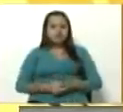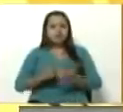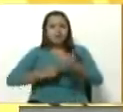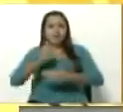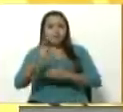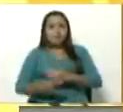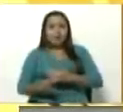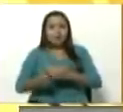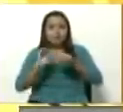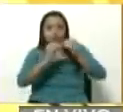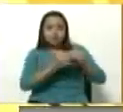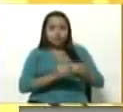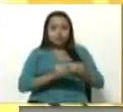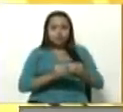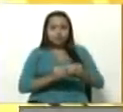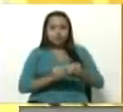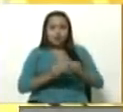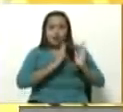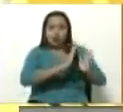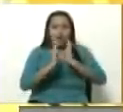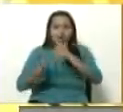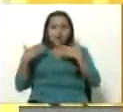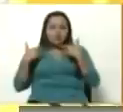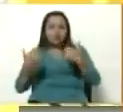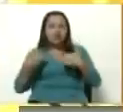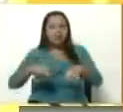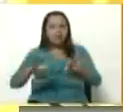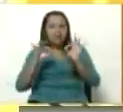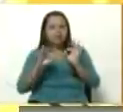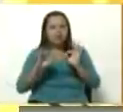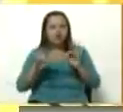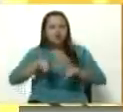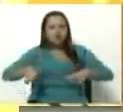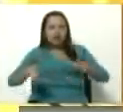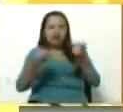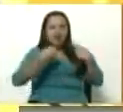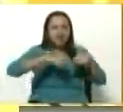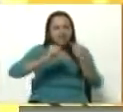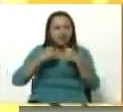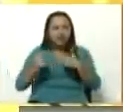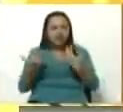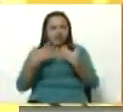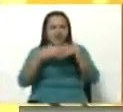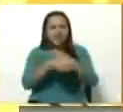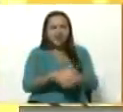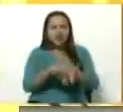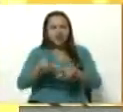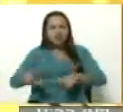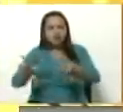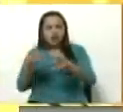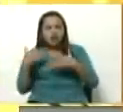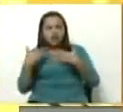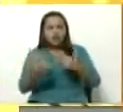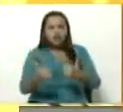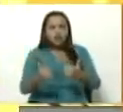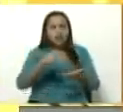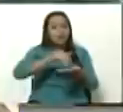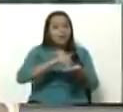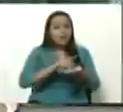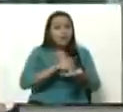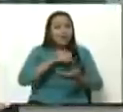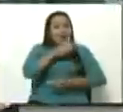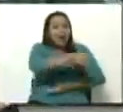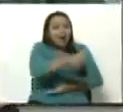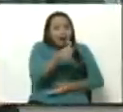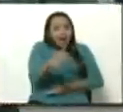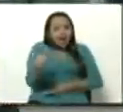de Infraestructura de Salud, especialmente con la sala de rehabilitación integral y con los ambulatorios de parroquia por